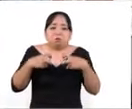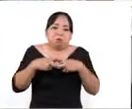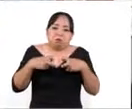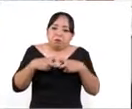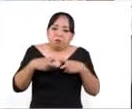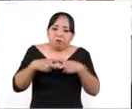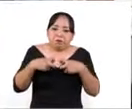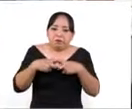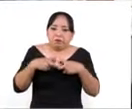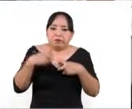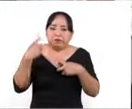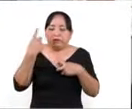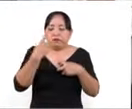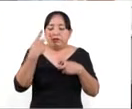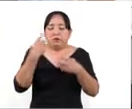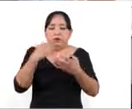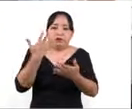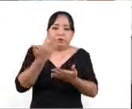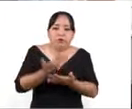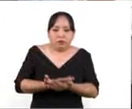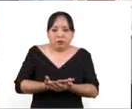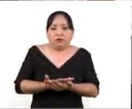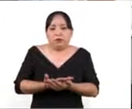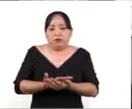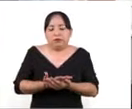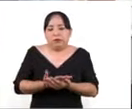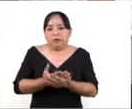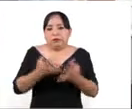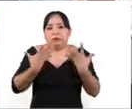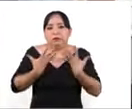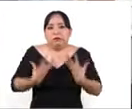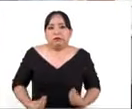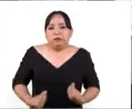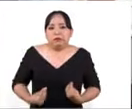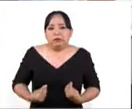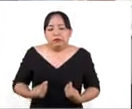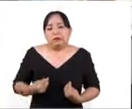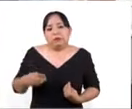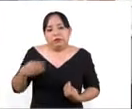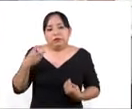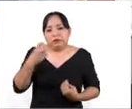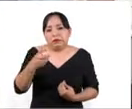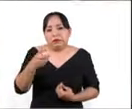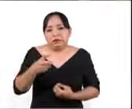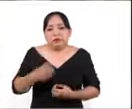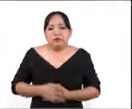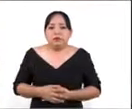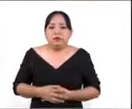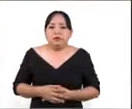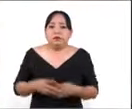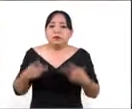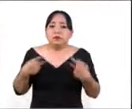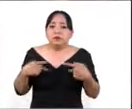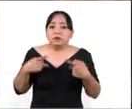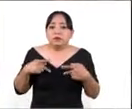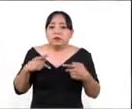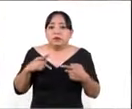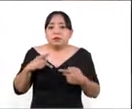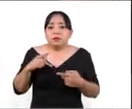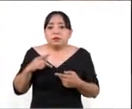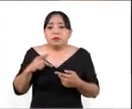crisis nerviosa y desmayos a consecuencia del susto que sufrieron. ¿Y sobre los lesionados?